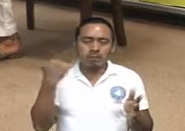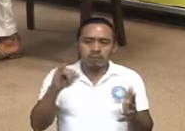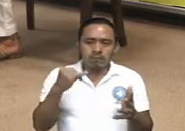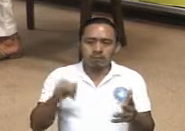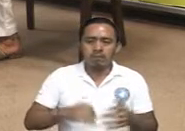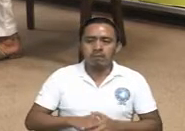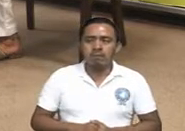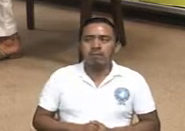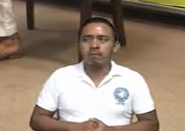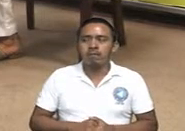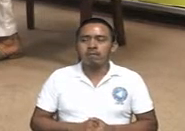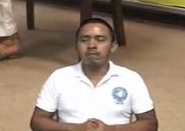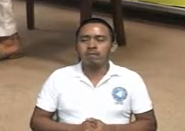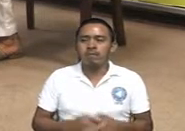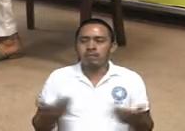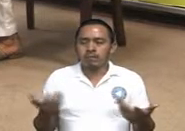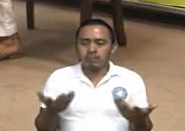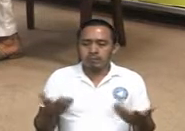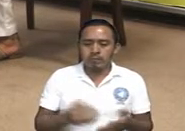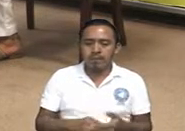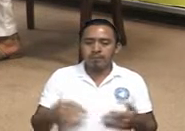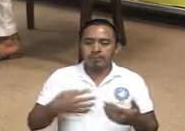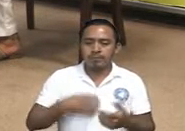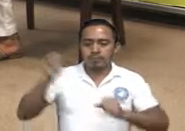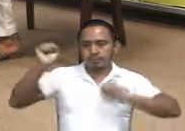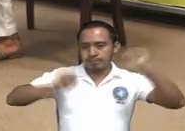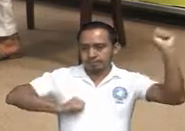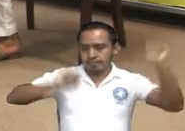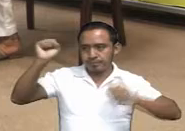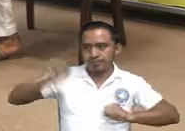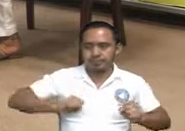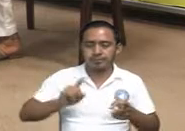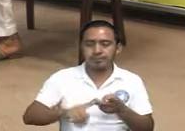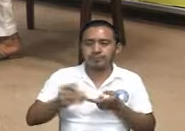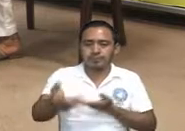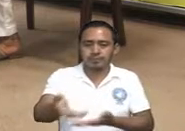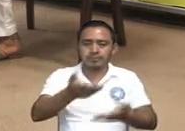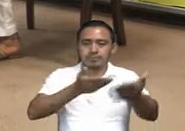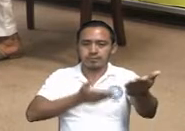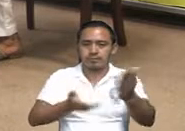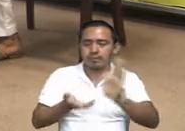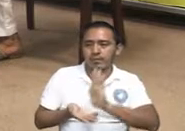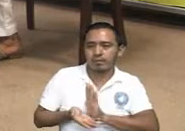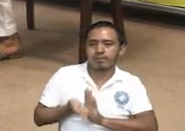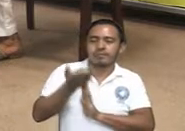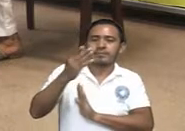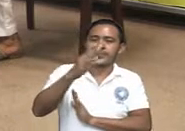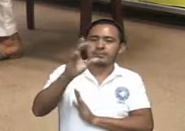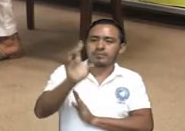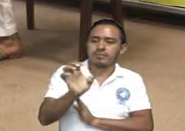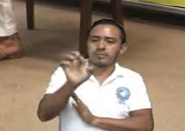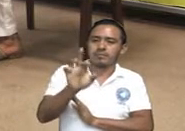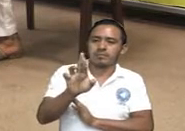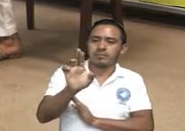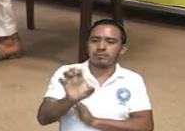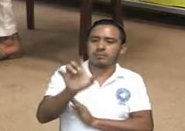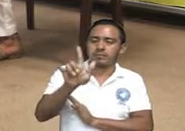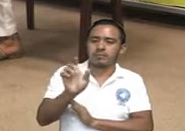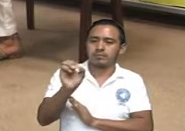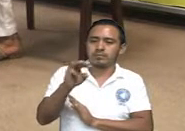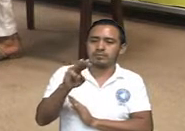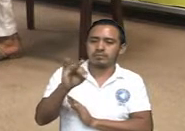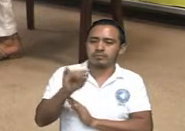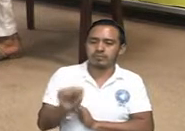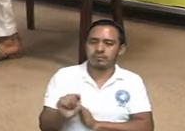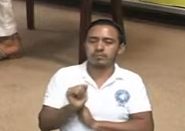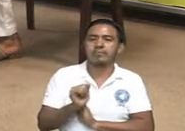que acciones como esta, desde el ejercicio, desde el compartir, te aumenta la serotonina y te da un factor protector desde el punto de vista